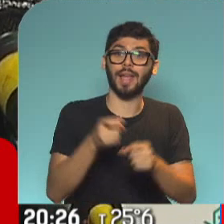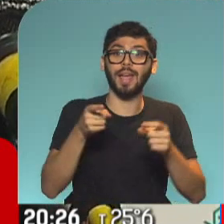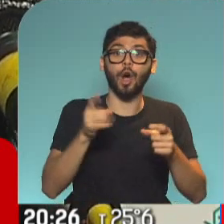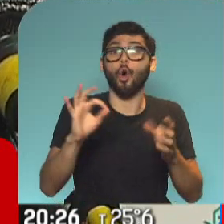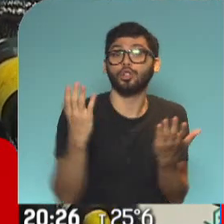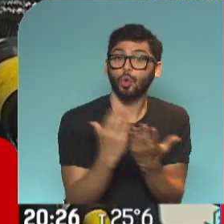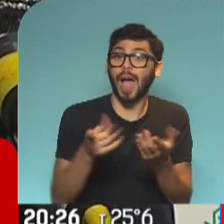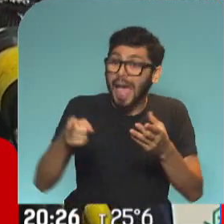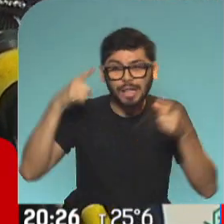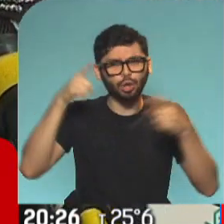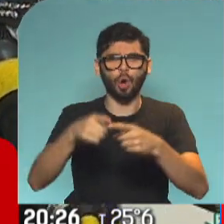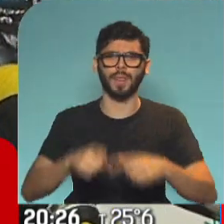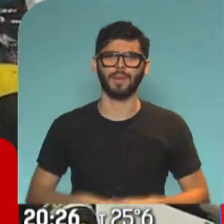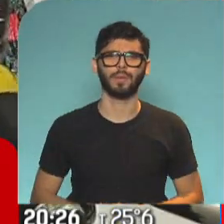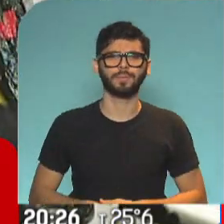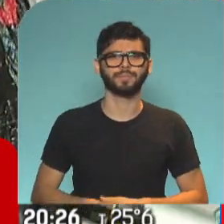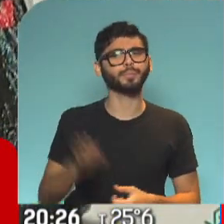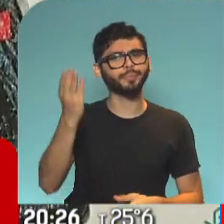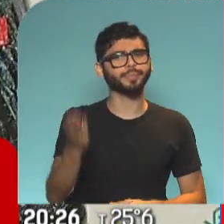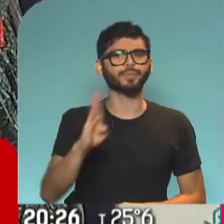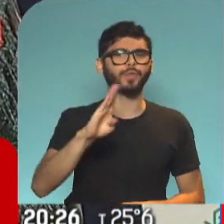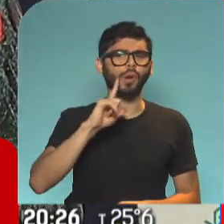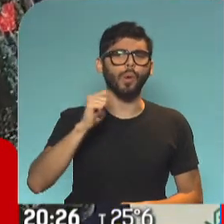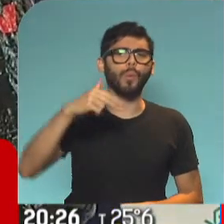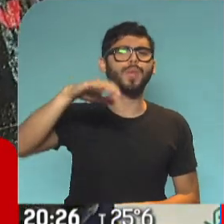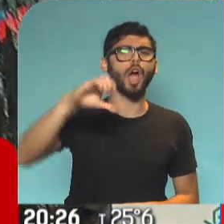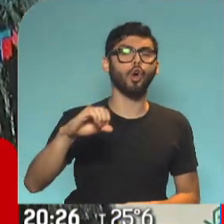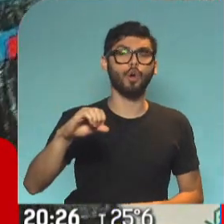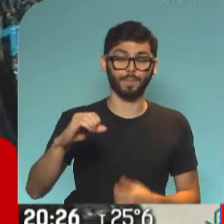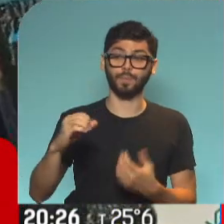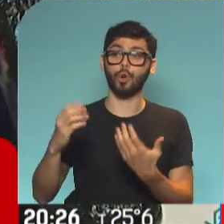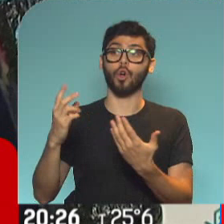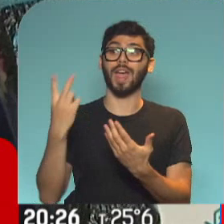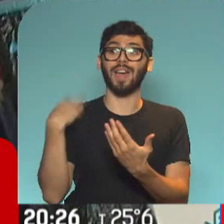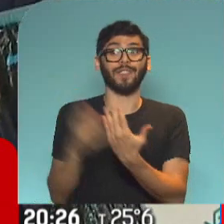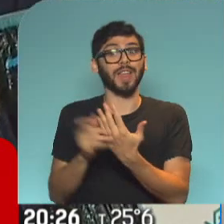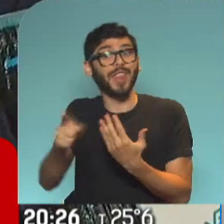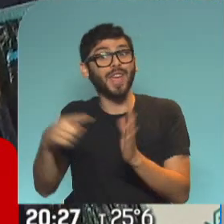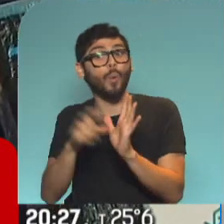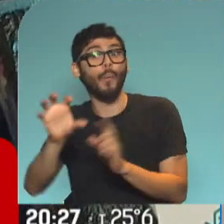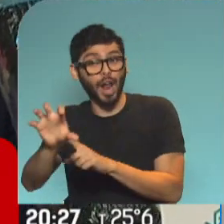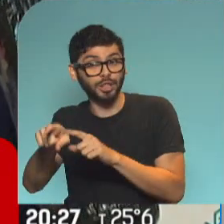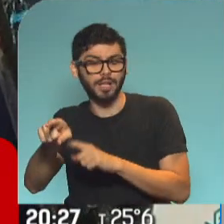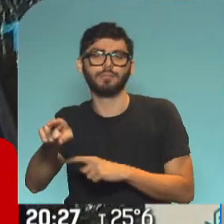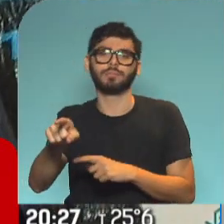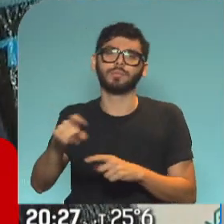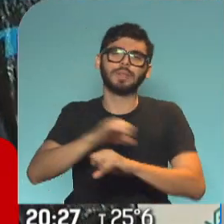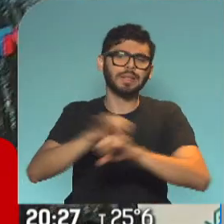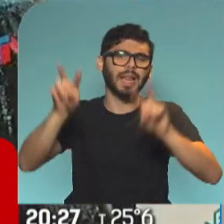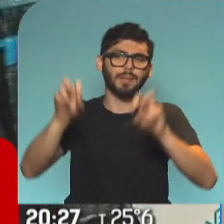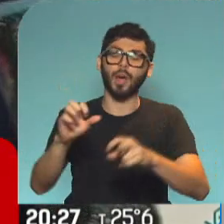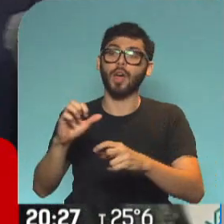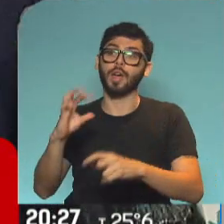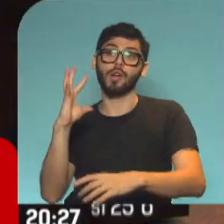o a estudiar. Carlos Bianco, entonces, jefe de gabinete en la provincia de Buenos Aires. La reducción de los delitos, obviamente, una